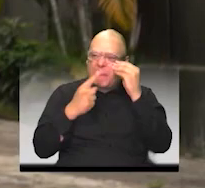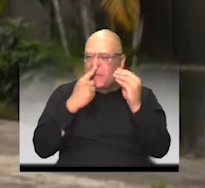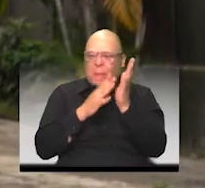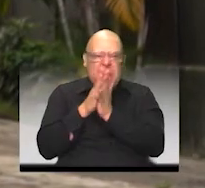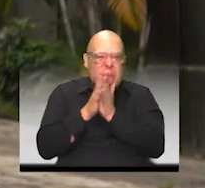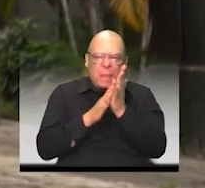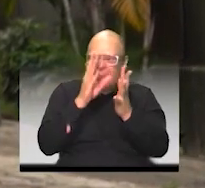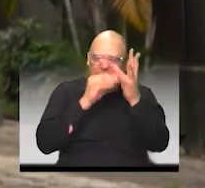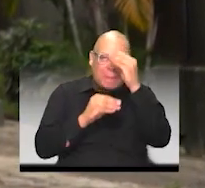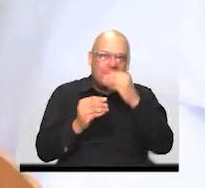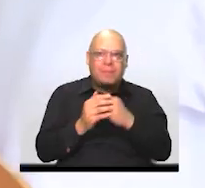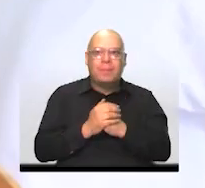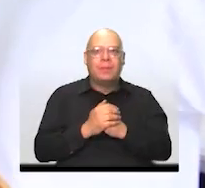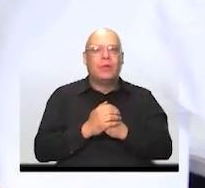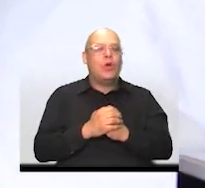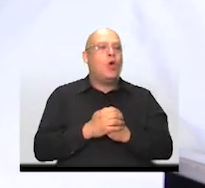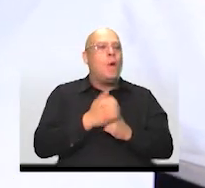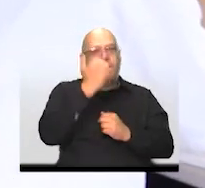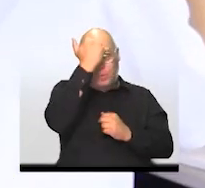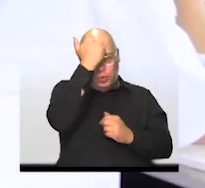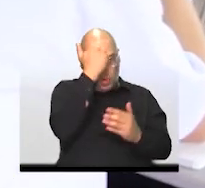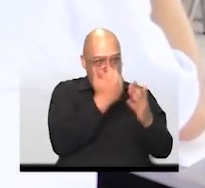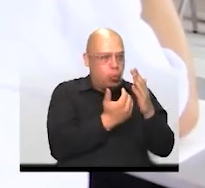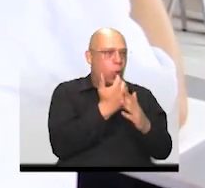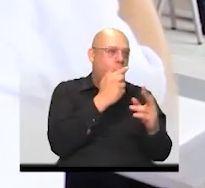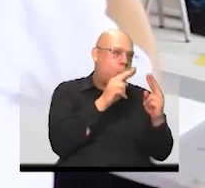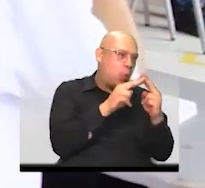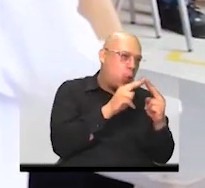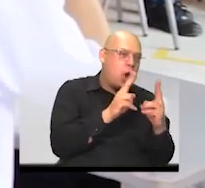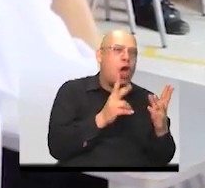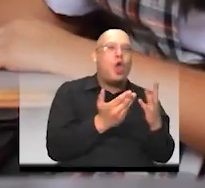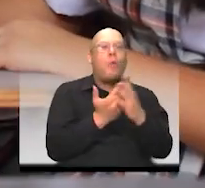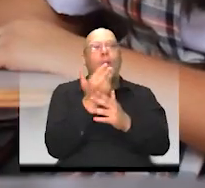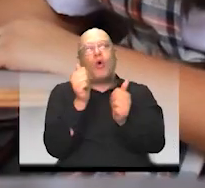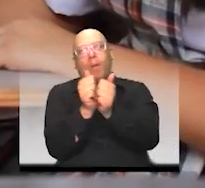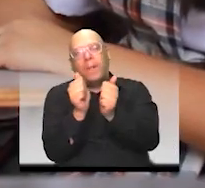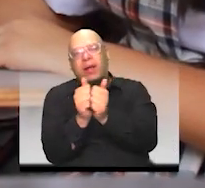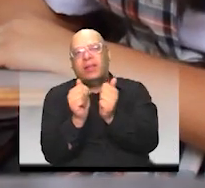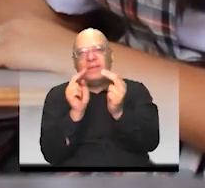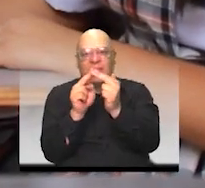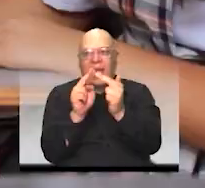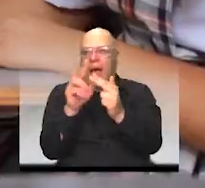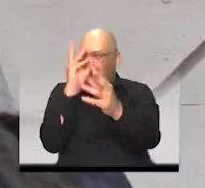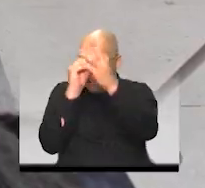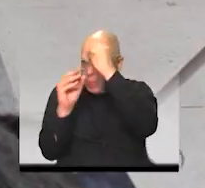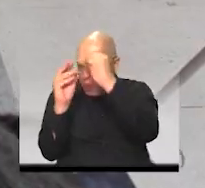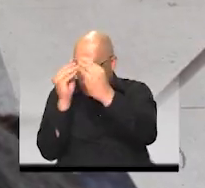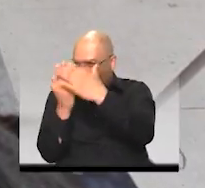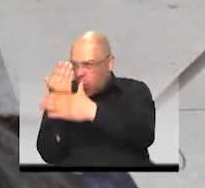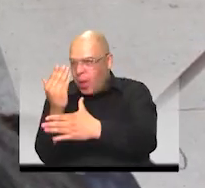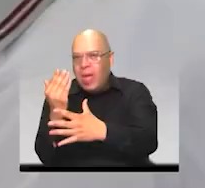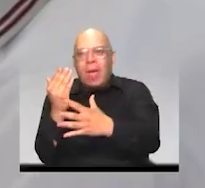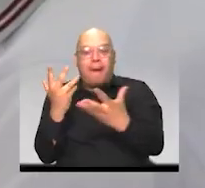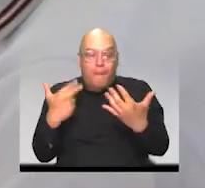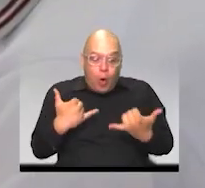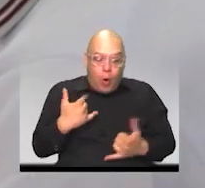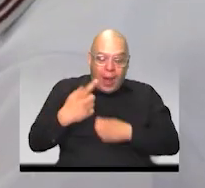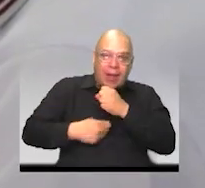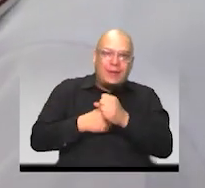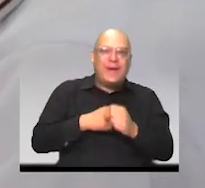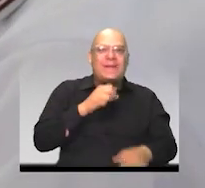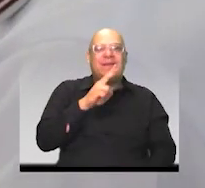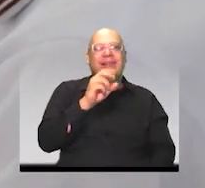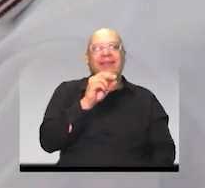año? Conocer nuevos profesores, nuevos compañeros, nuevos aprendizajes y esperar que en este año nos